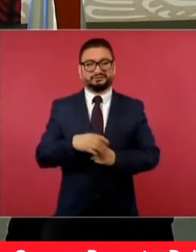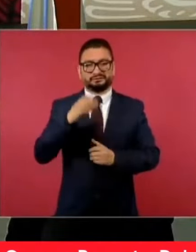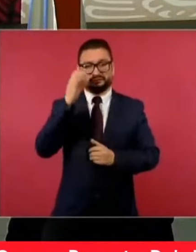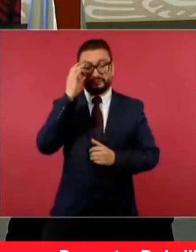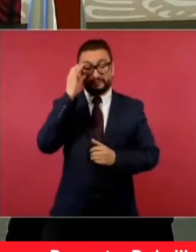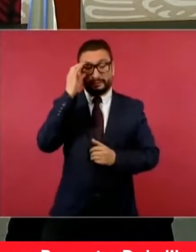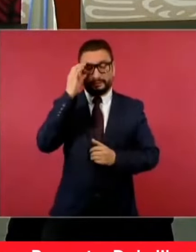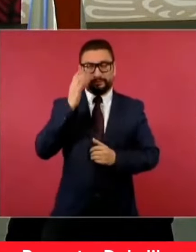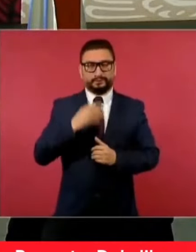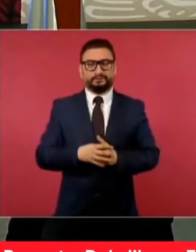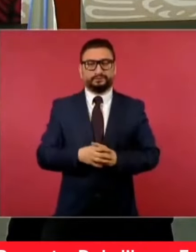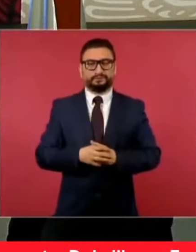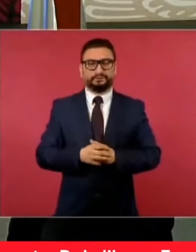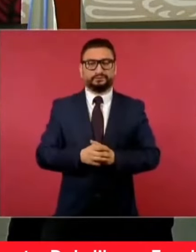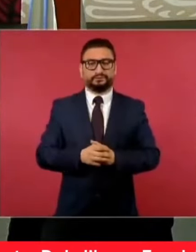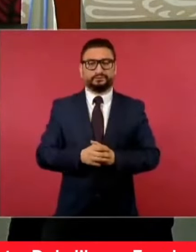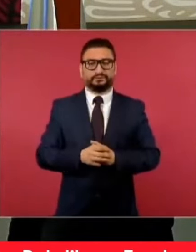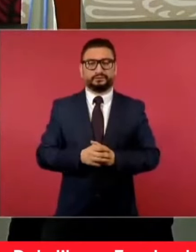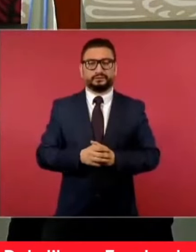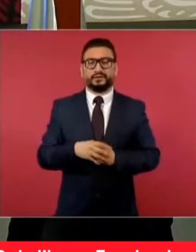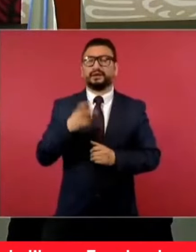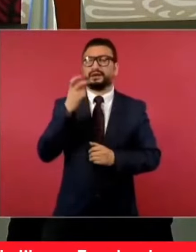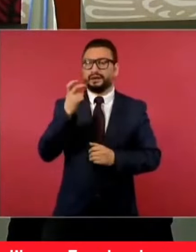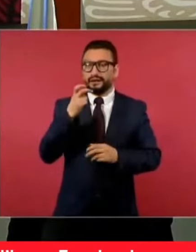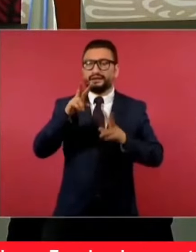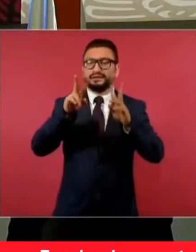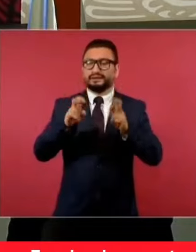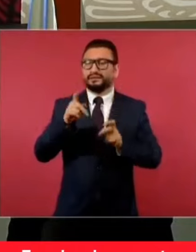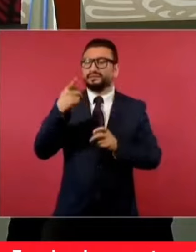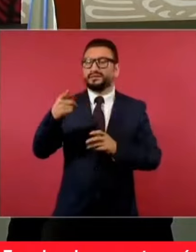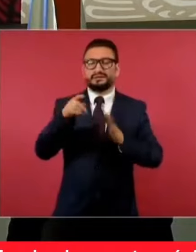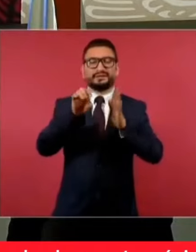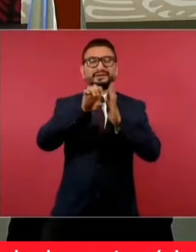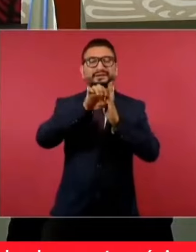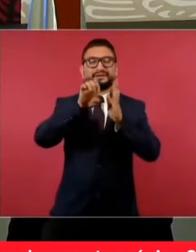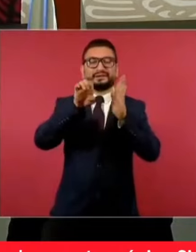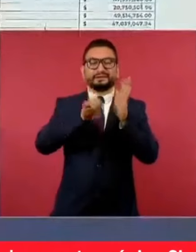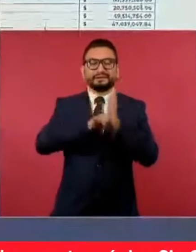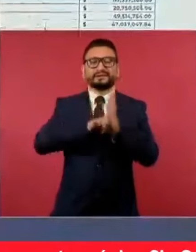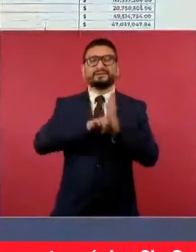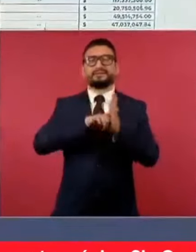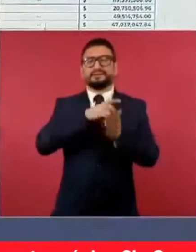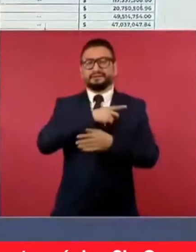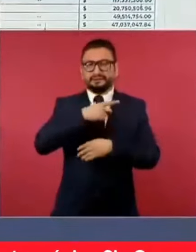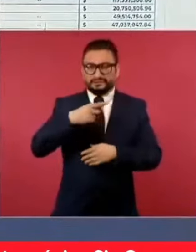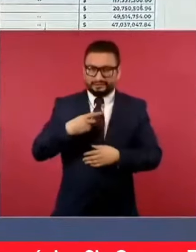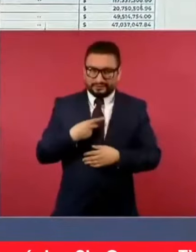es un asunto, sí, de ética, de moral,